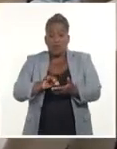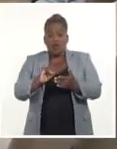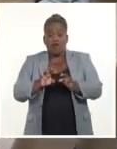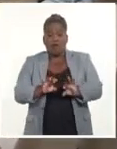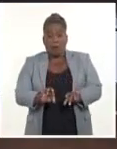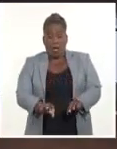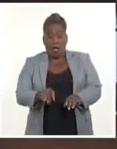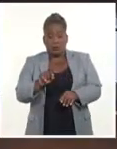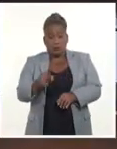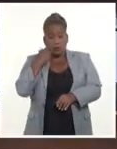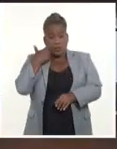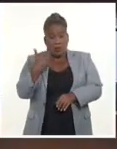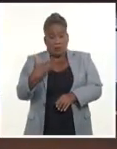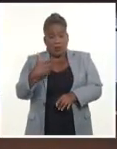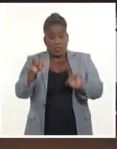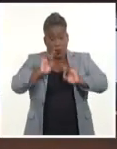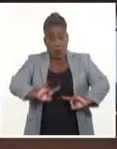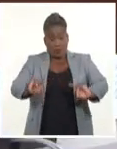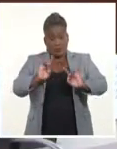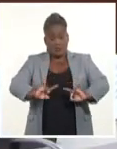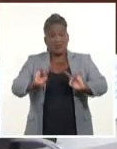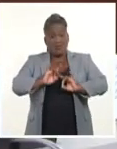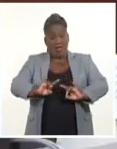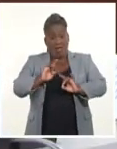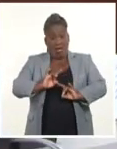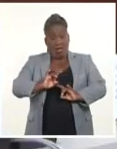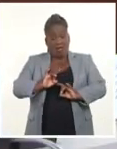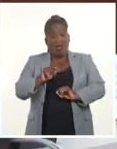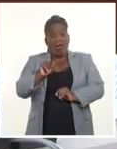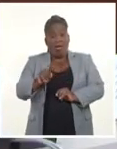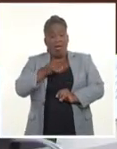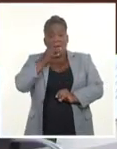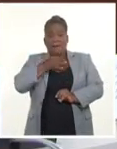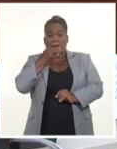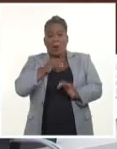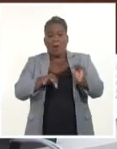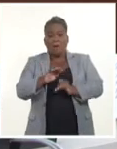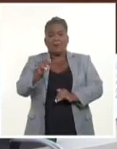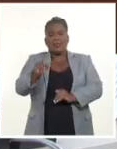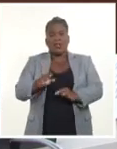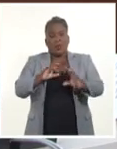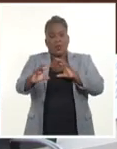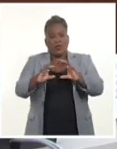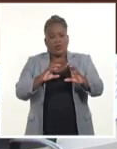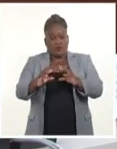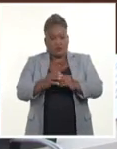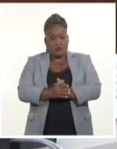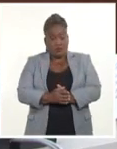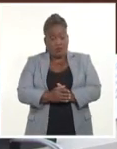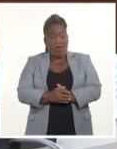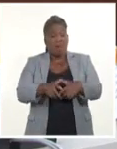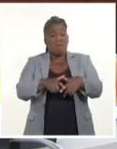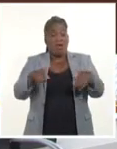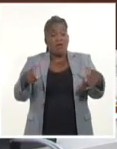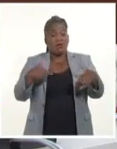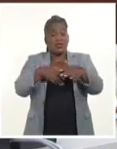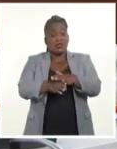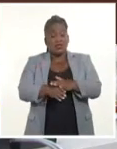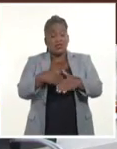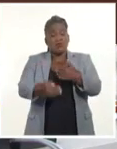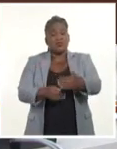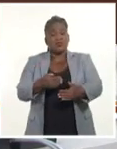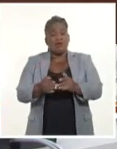el talento desde las universidades, acotó la ministra de Comunicaciones. Tener más acceso, mayores capacidades para poder